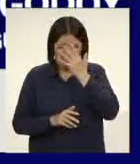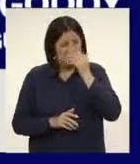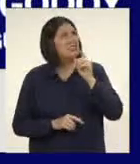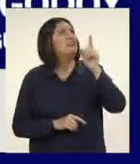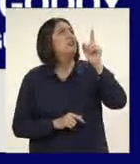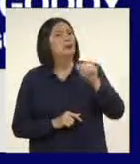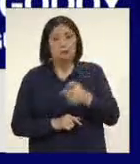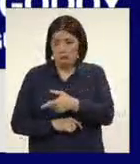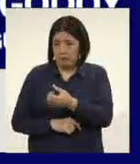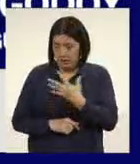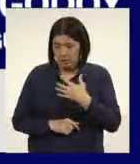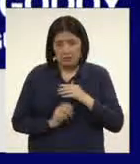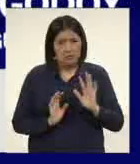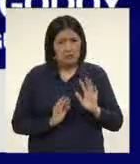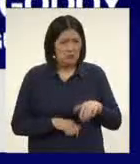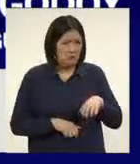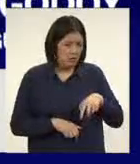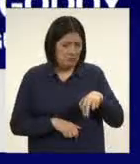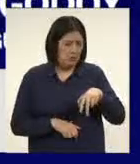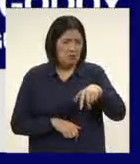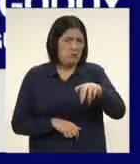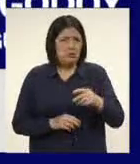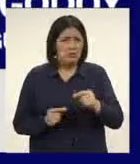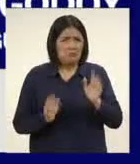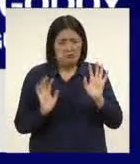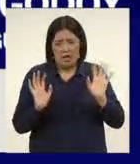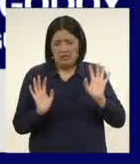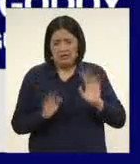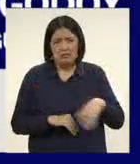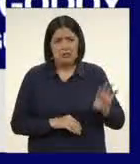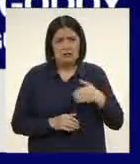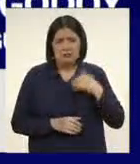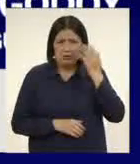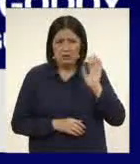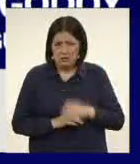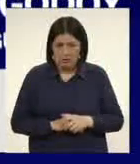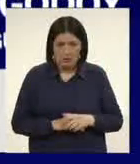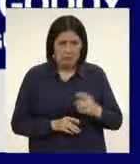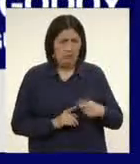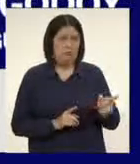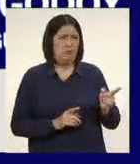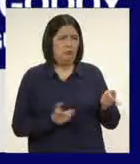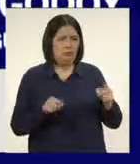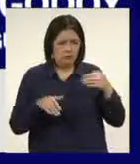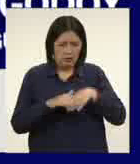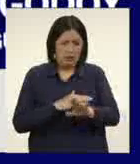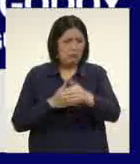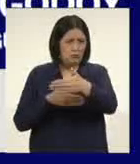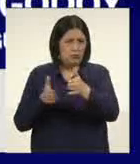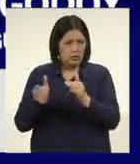Y él me dice de que no, que camine rápido y que no era nada, que era mi idea. Pero ya cuando entramos al